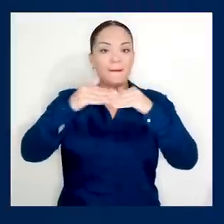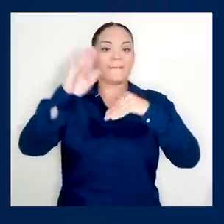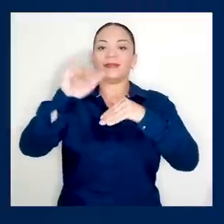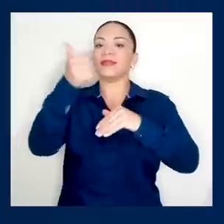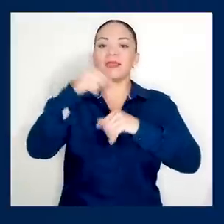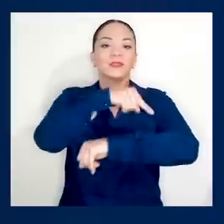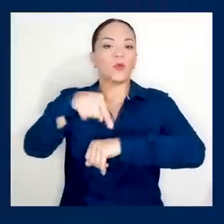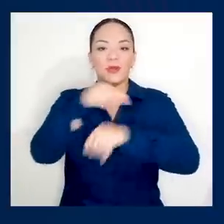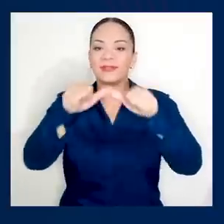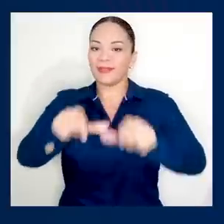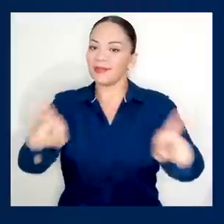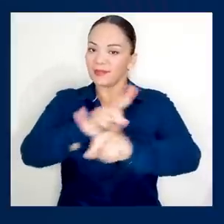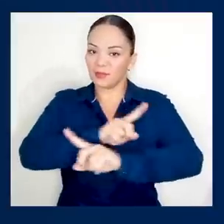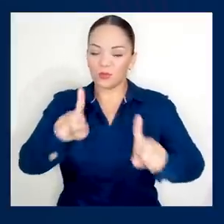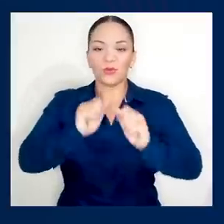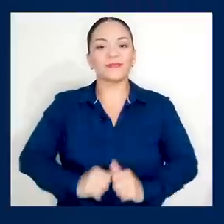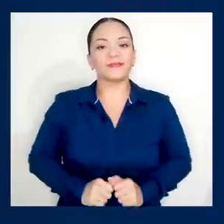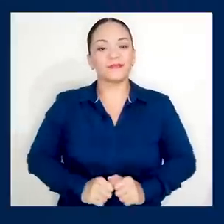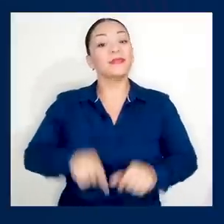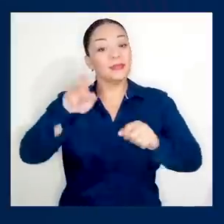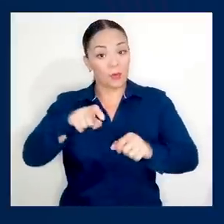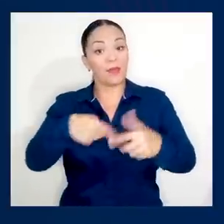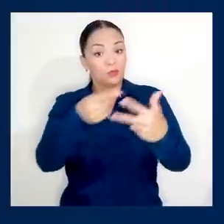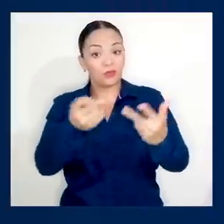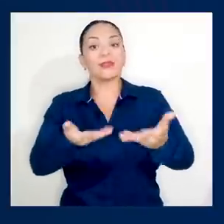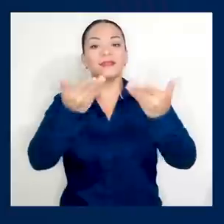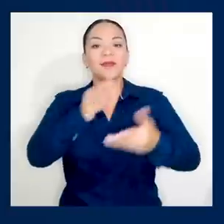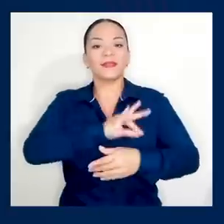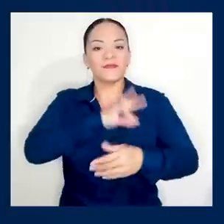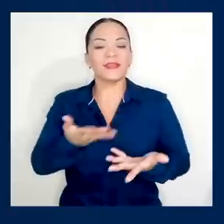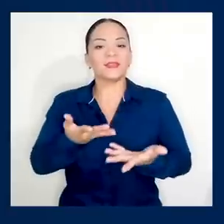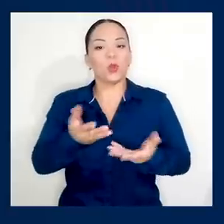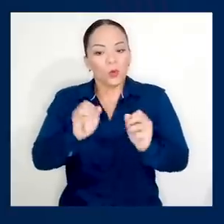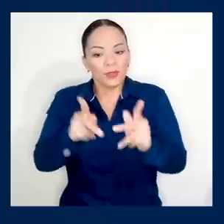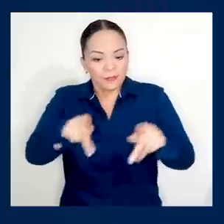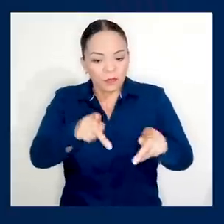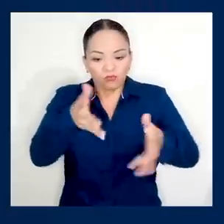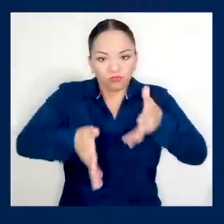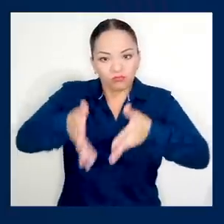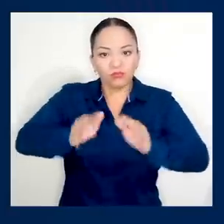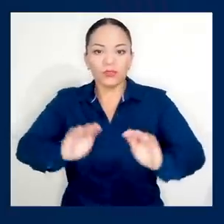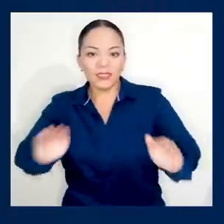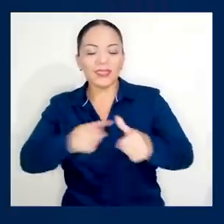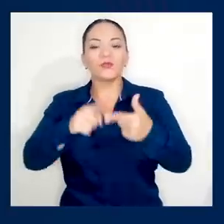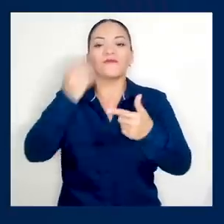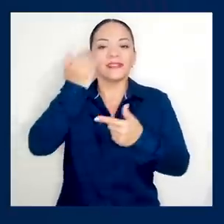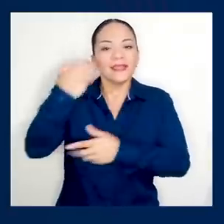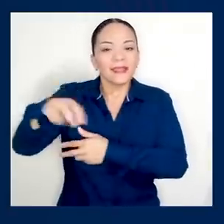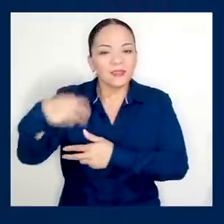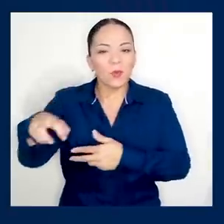trabajar más de 10 horas consecutivas. Y hay que darles beneficios para el cuidado de los niños, facilidades de transporte, etc.